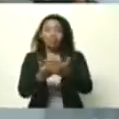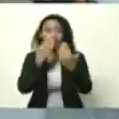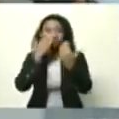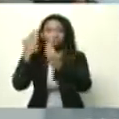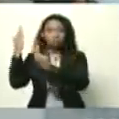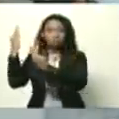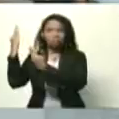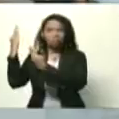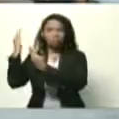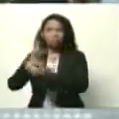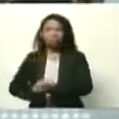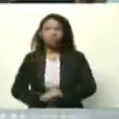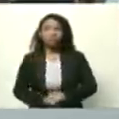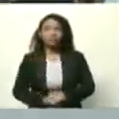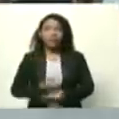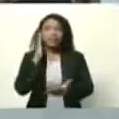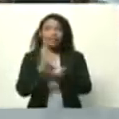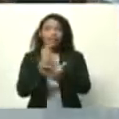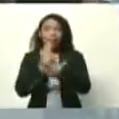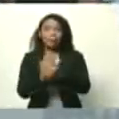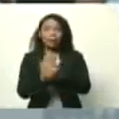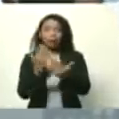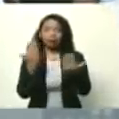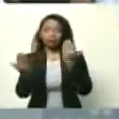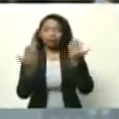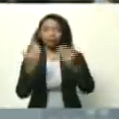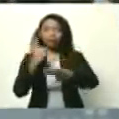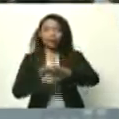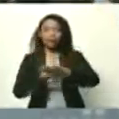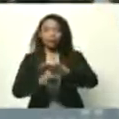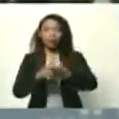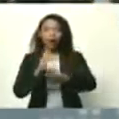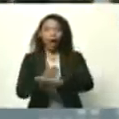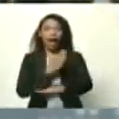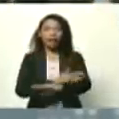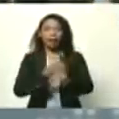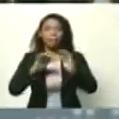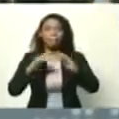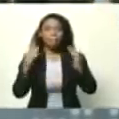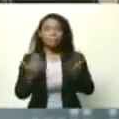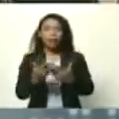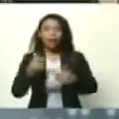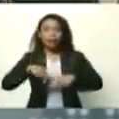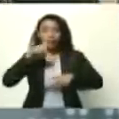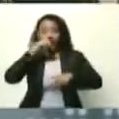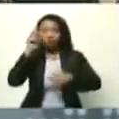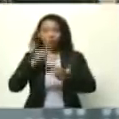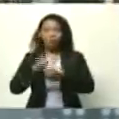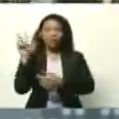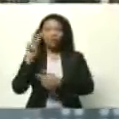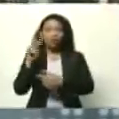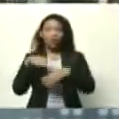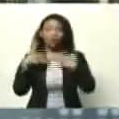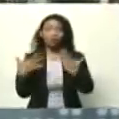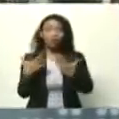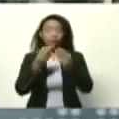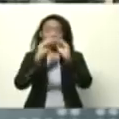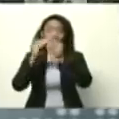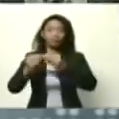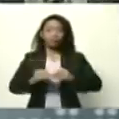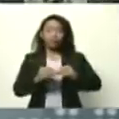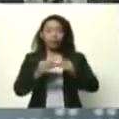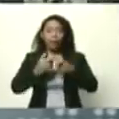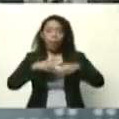ustedes, siempre comparamos el periodo prepandemia con este año 2022 de consolidación